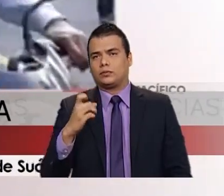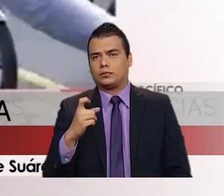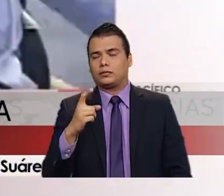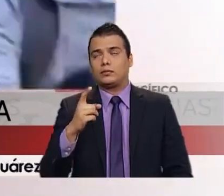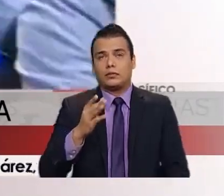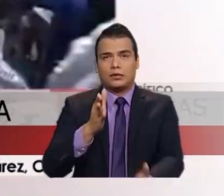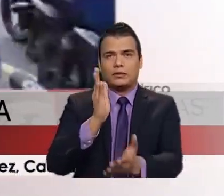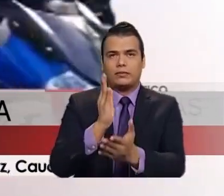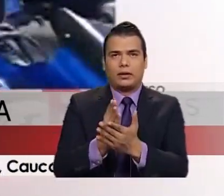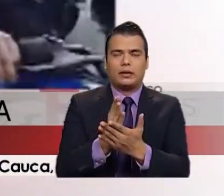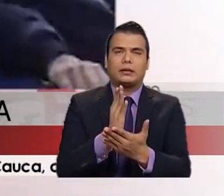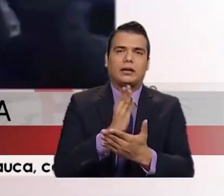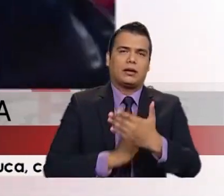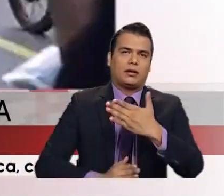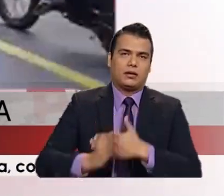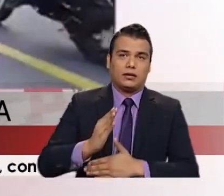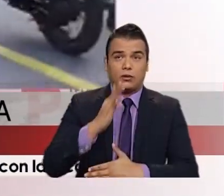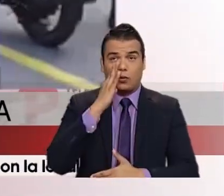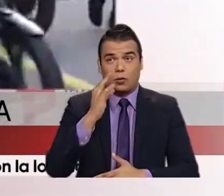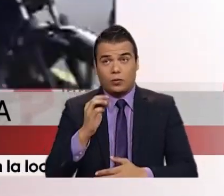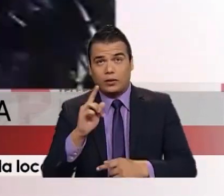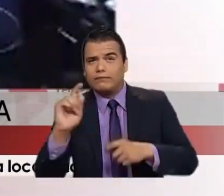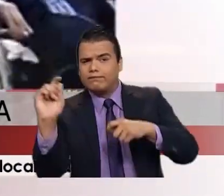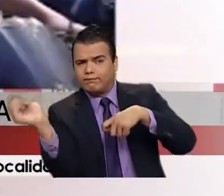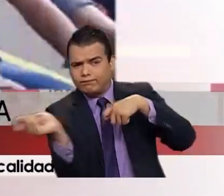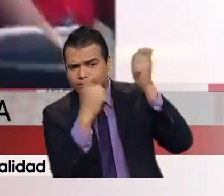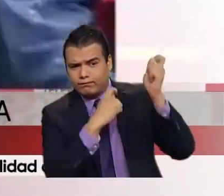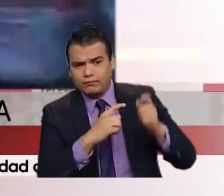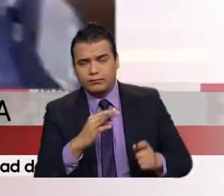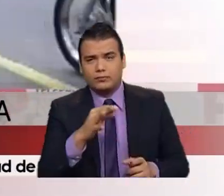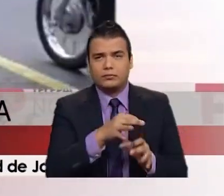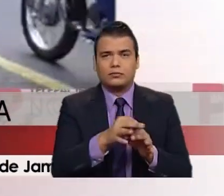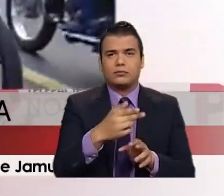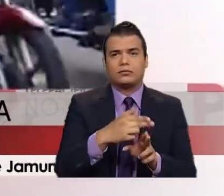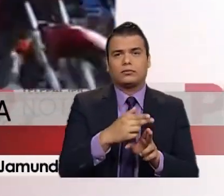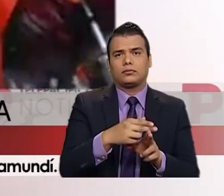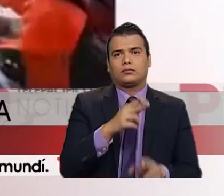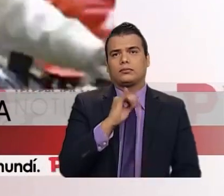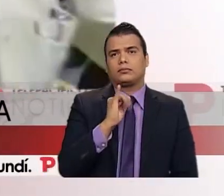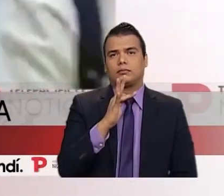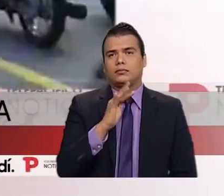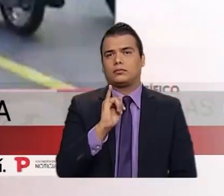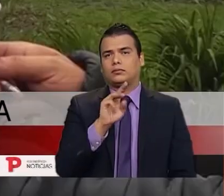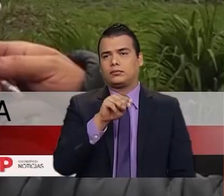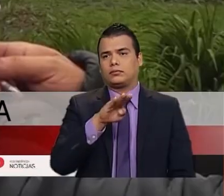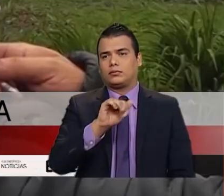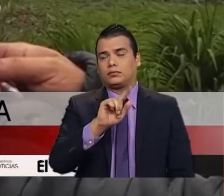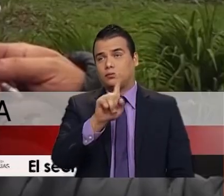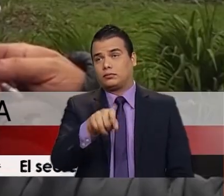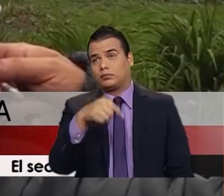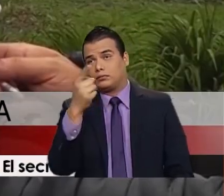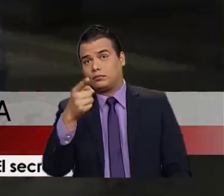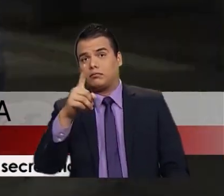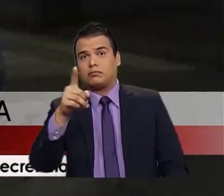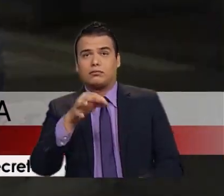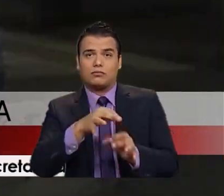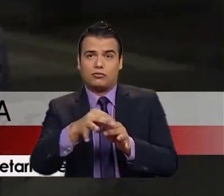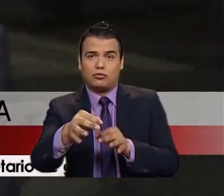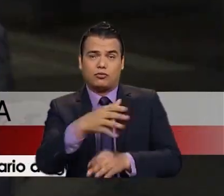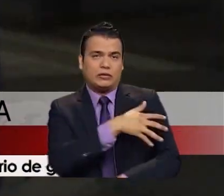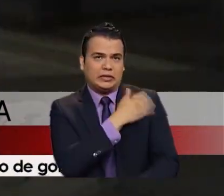el sujeto fue llevado hasta timba y trasladado a santander de quilichao donde será judicial izado por el homicidio